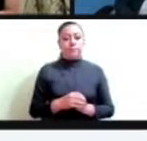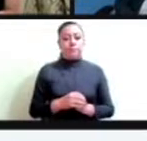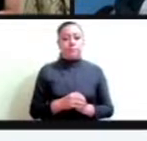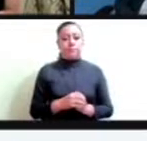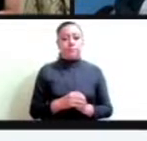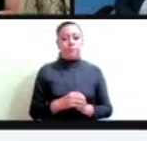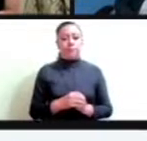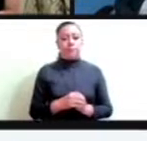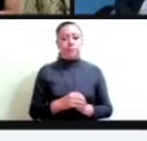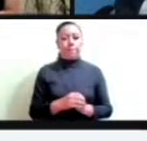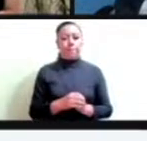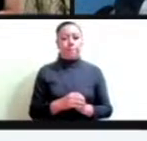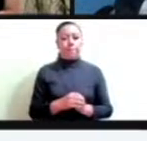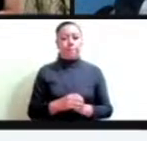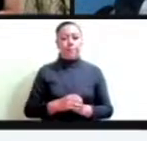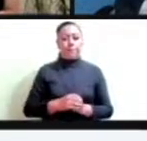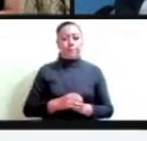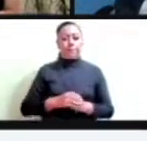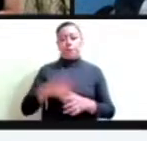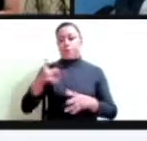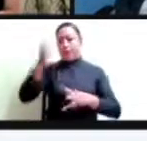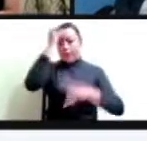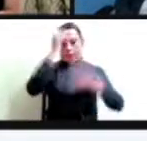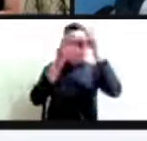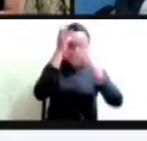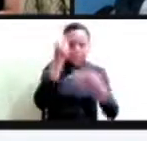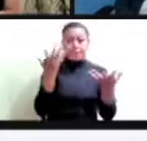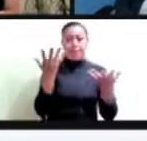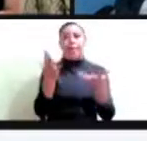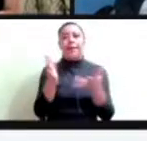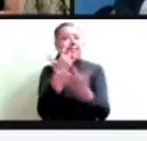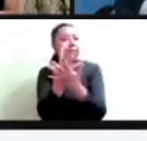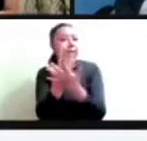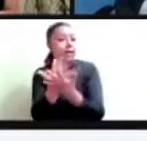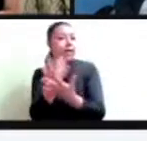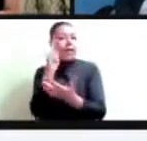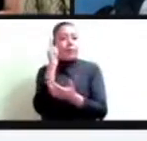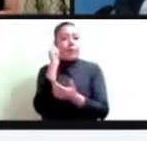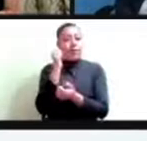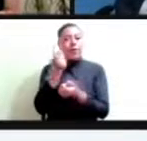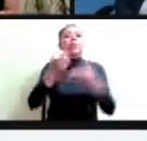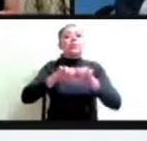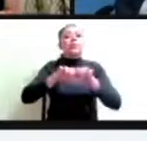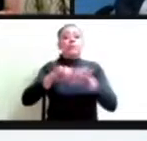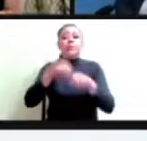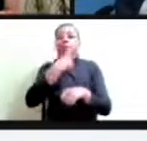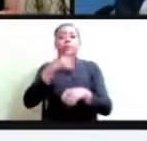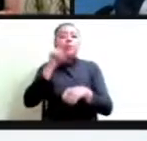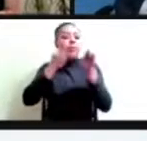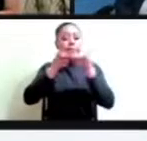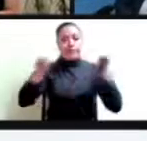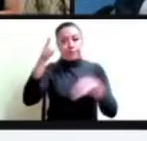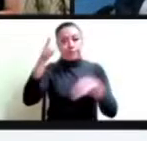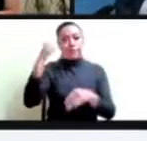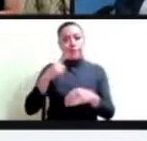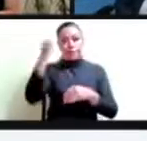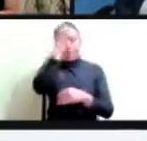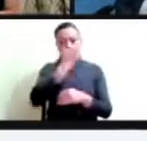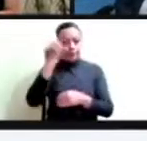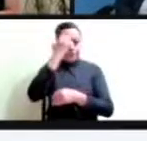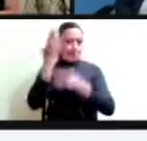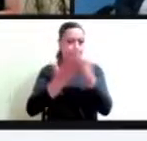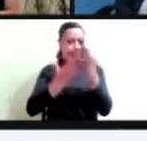el aprendizaje y la expectativa desde una perspectiva de género para analizar la realidad